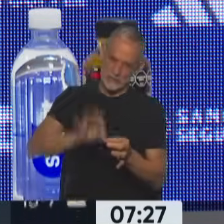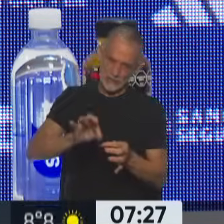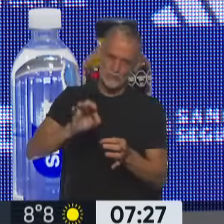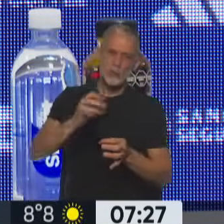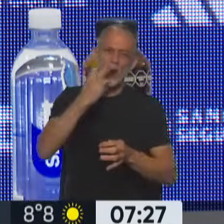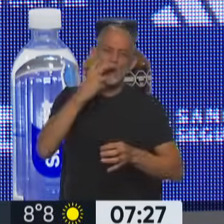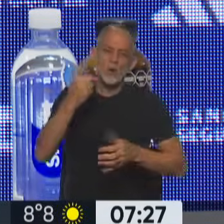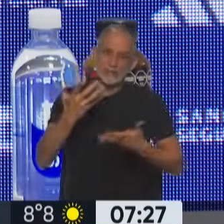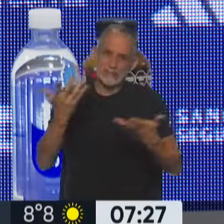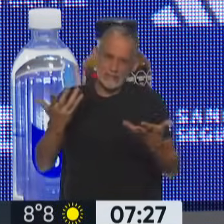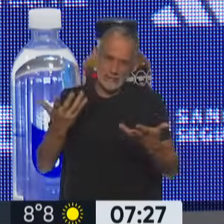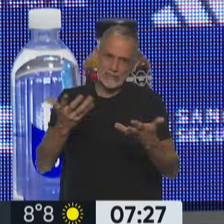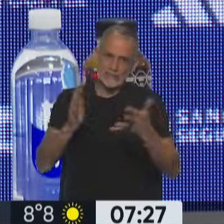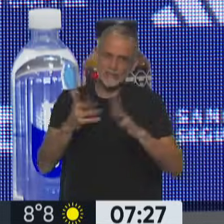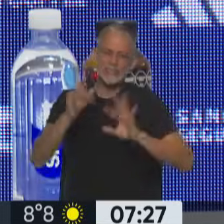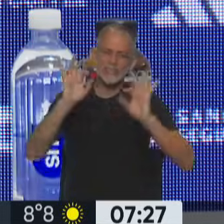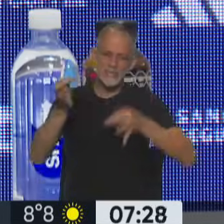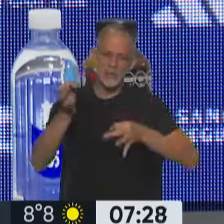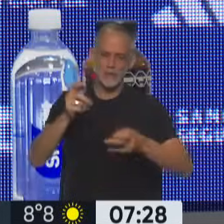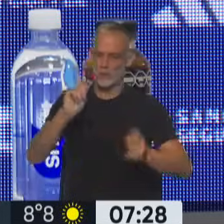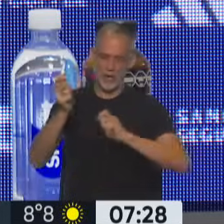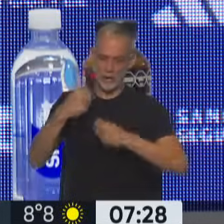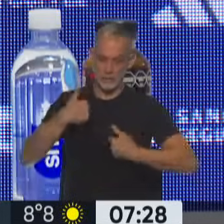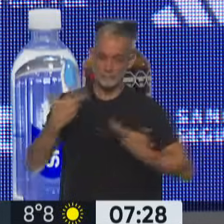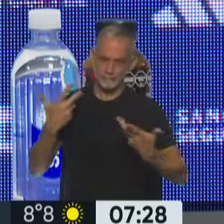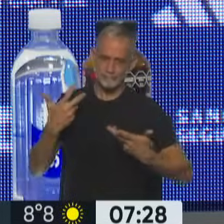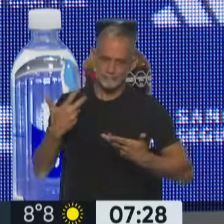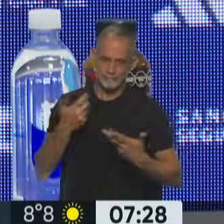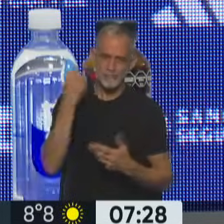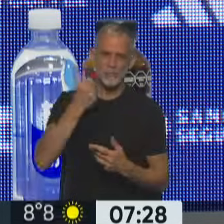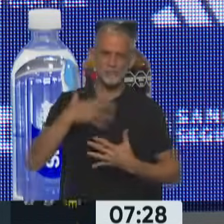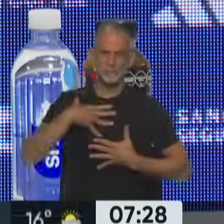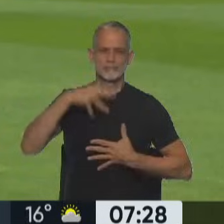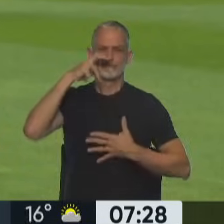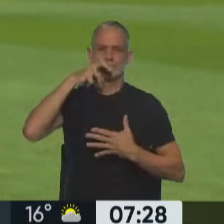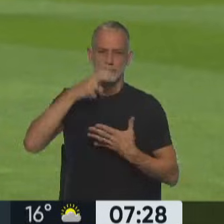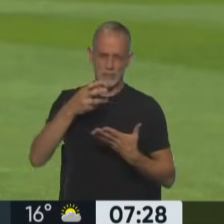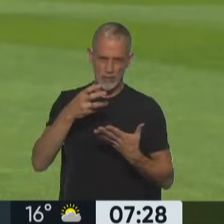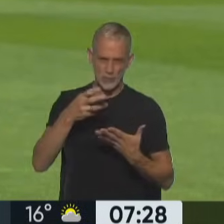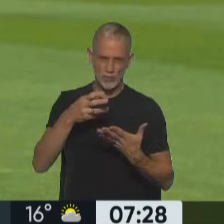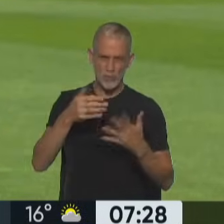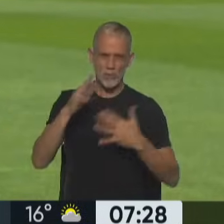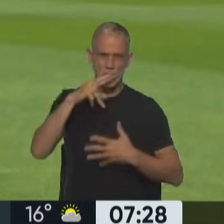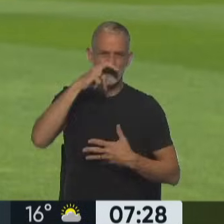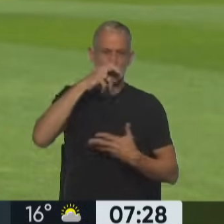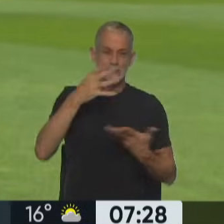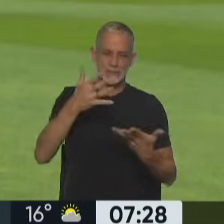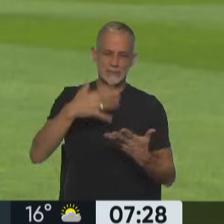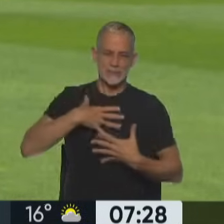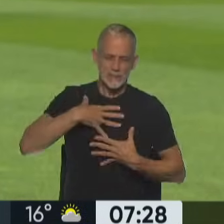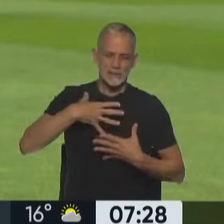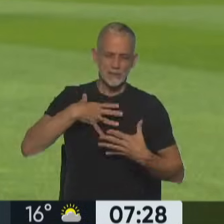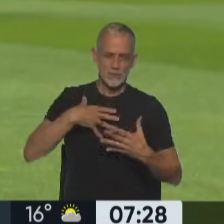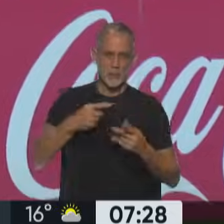todos sabemos las condiciones, los cambios son importantes también y hasta pueden ser más importantes los cambios que